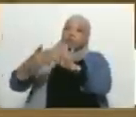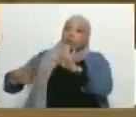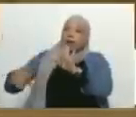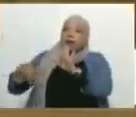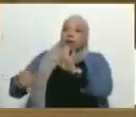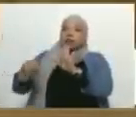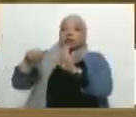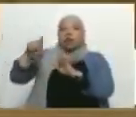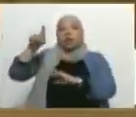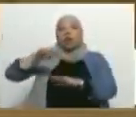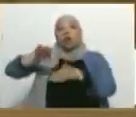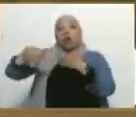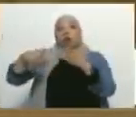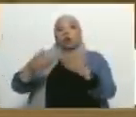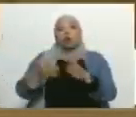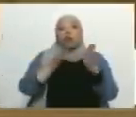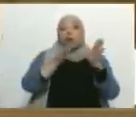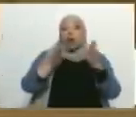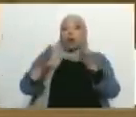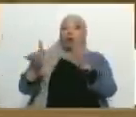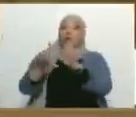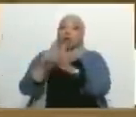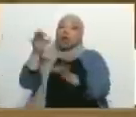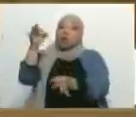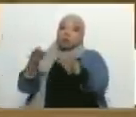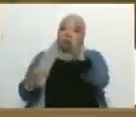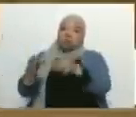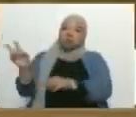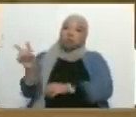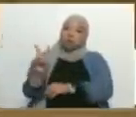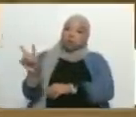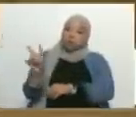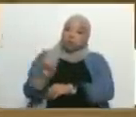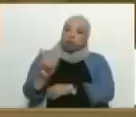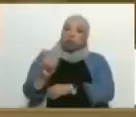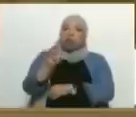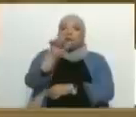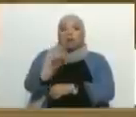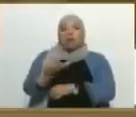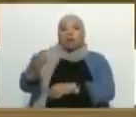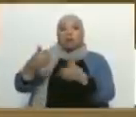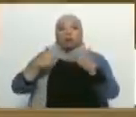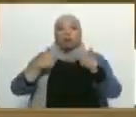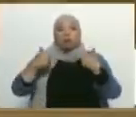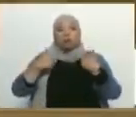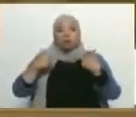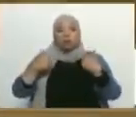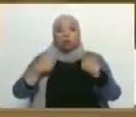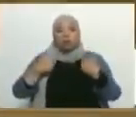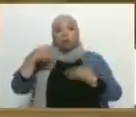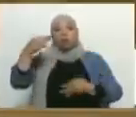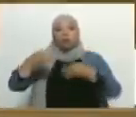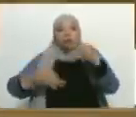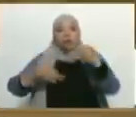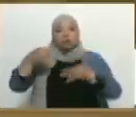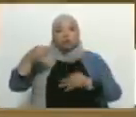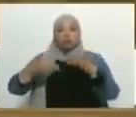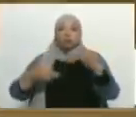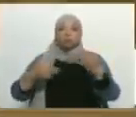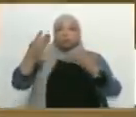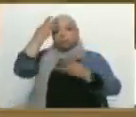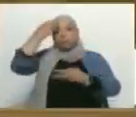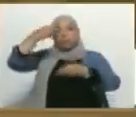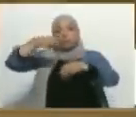transversalizan todo el ordenamiento jurídico venezolano y obliga a los sujetos sometidos a su jurisdicción a adecuar